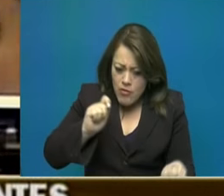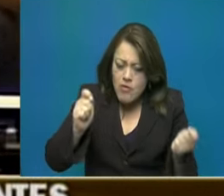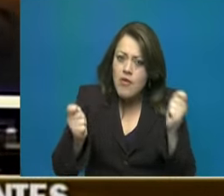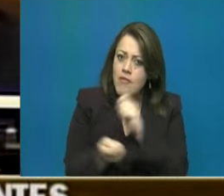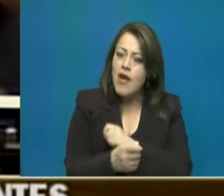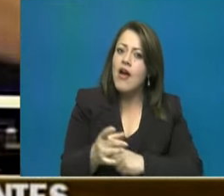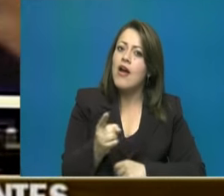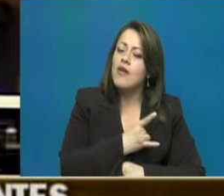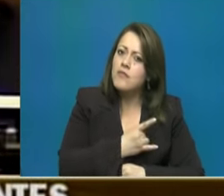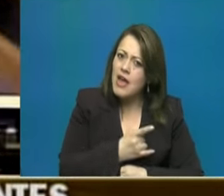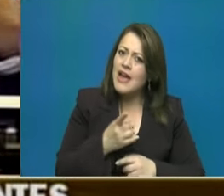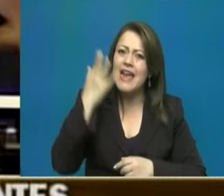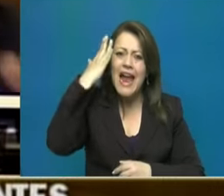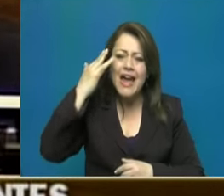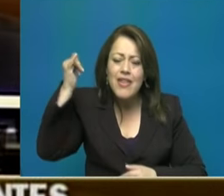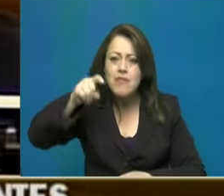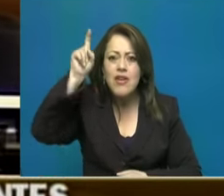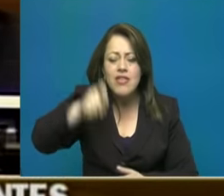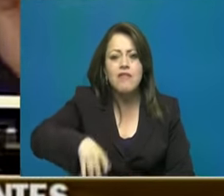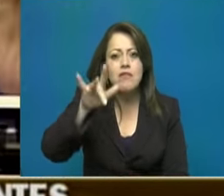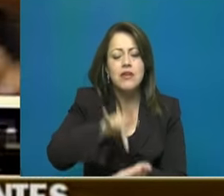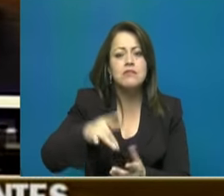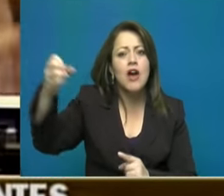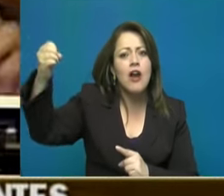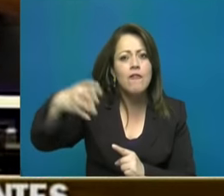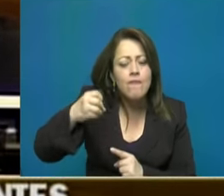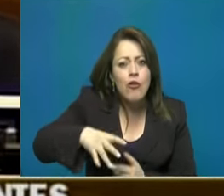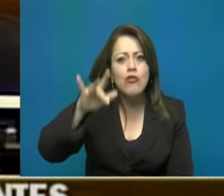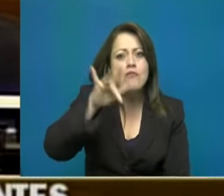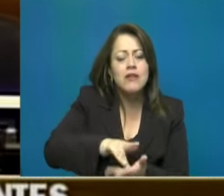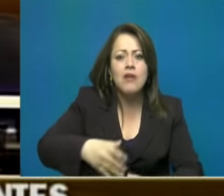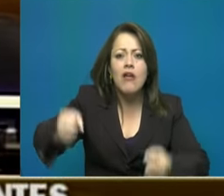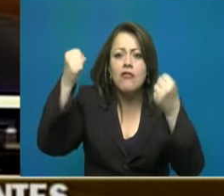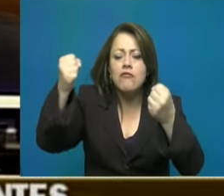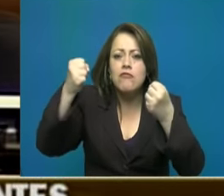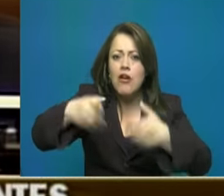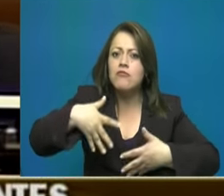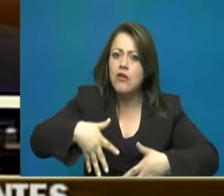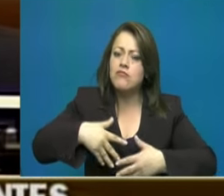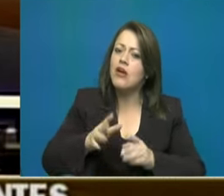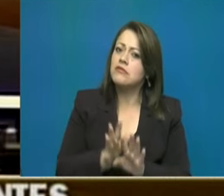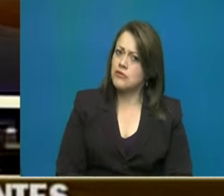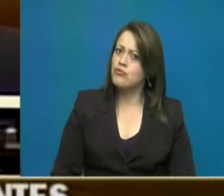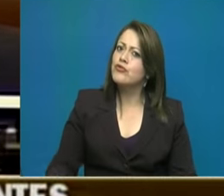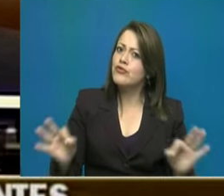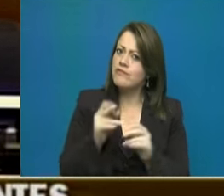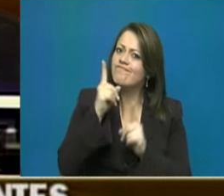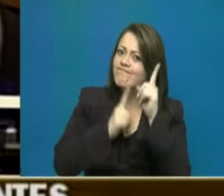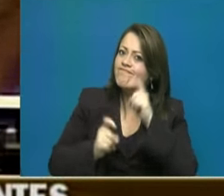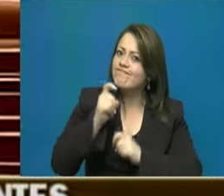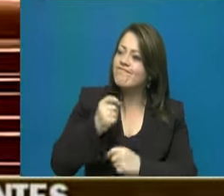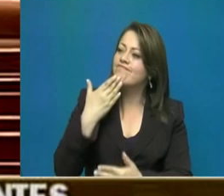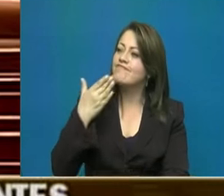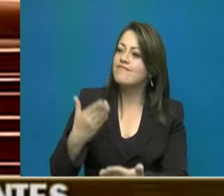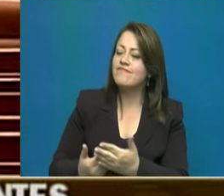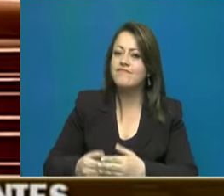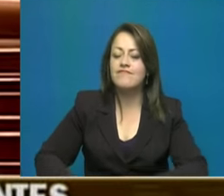la academia en los debates de trascendencia nacional, como es el debate político electoral. Muchísimas gracias, señor presidente.